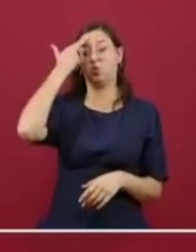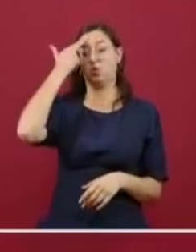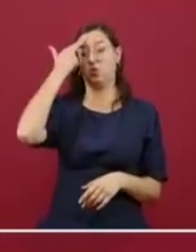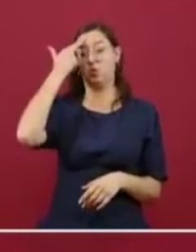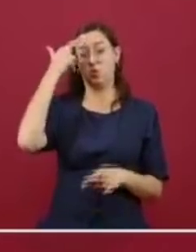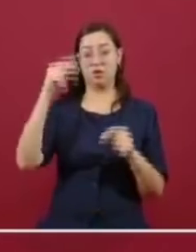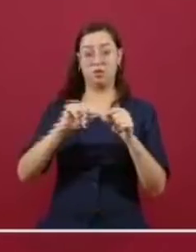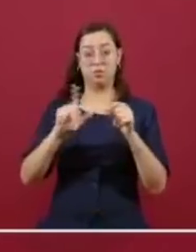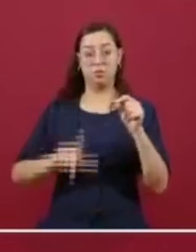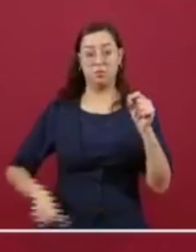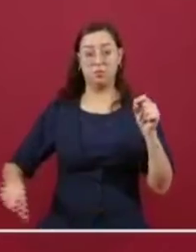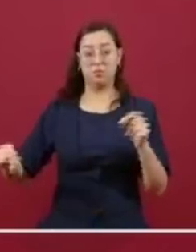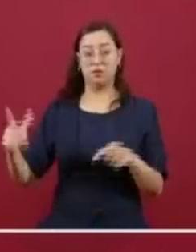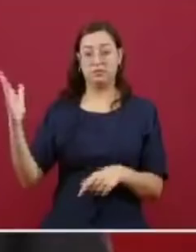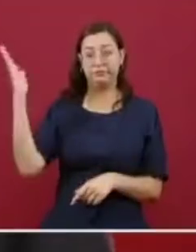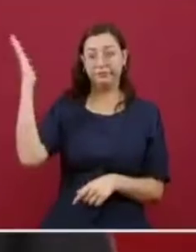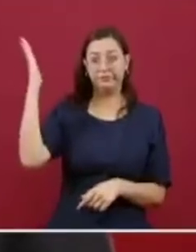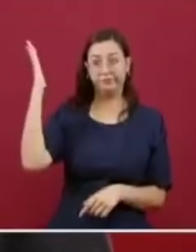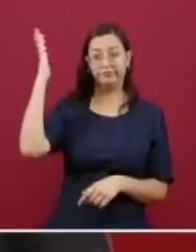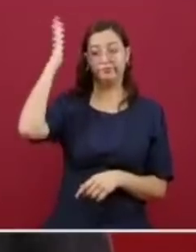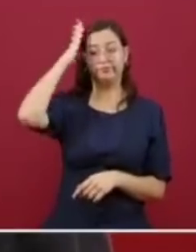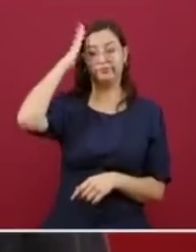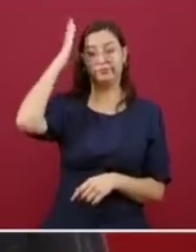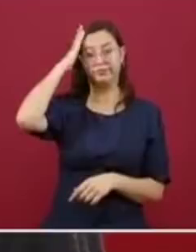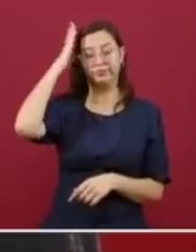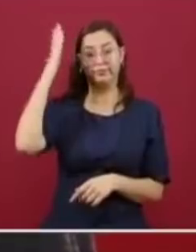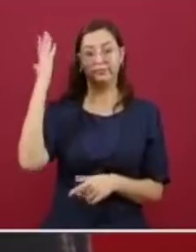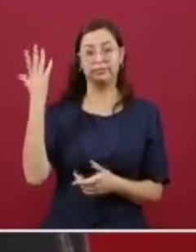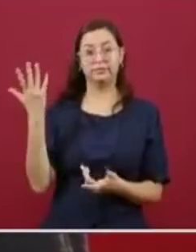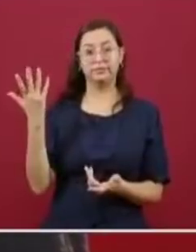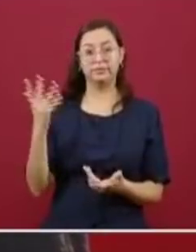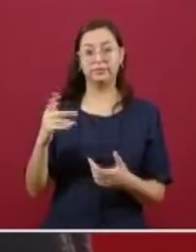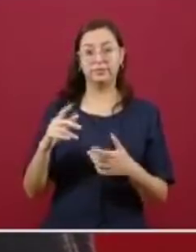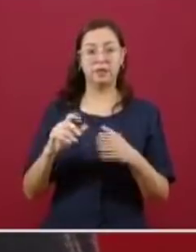nuestro tiempo, Nelson Mandela,